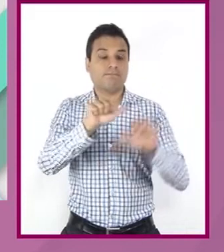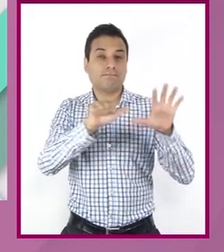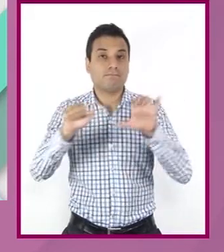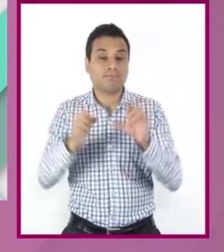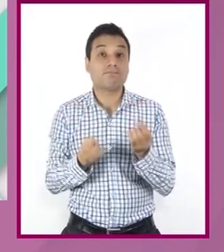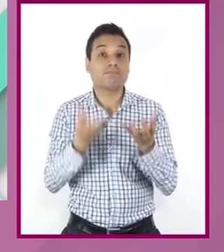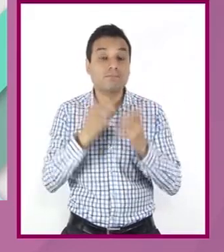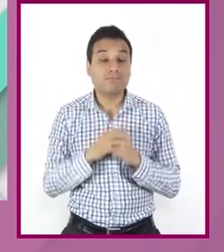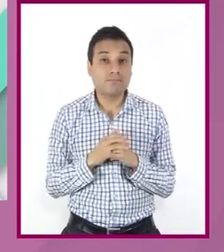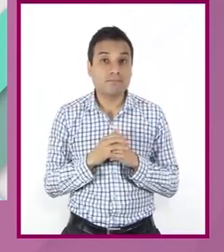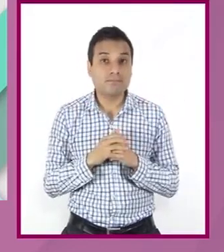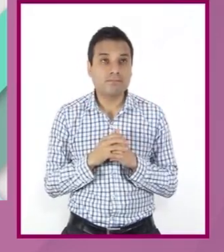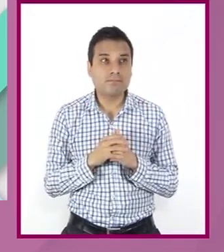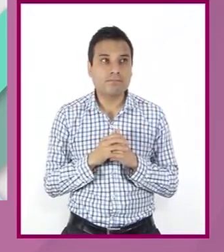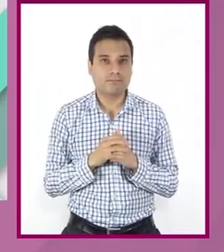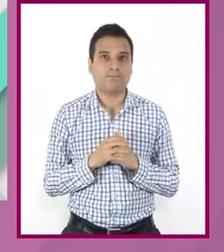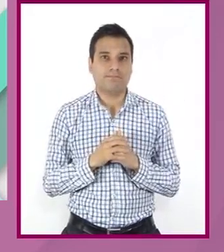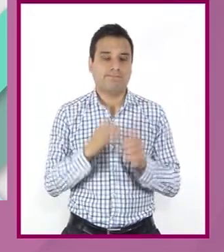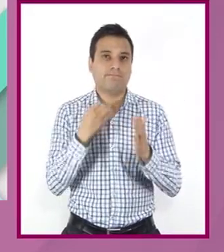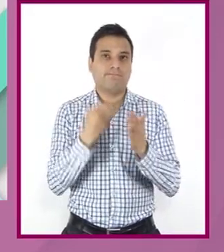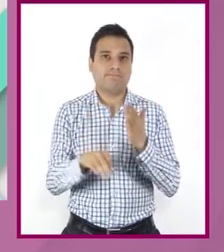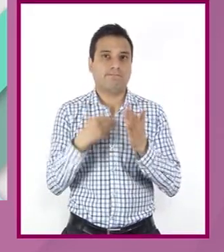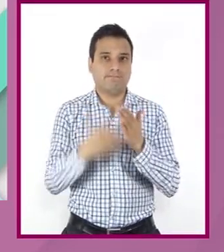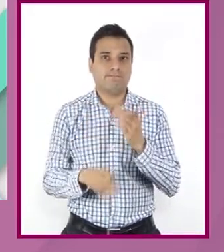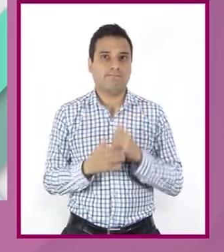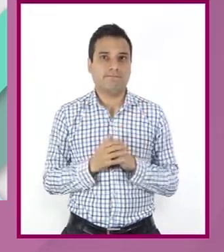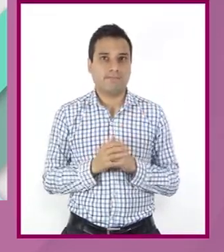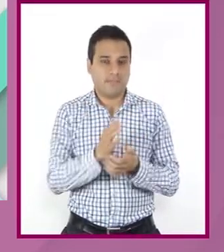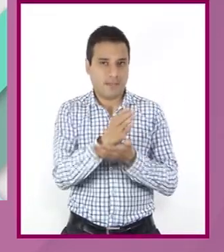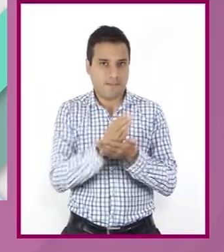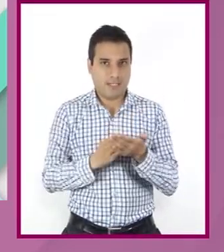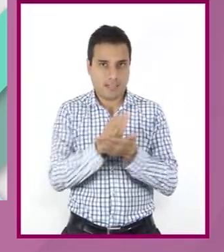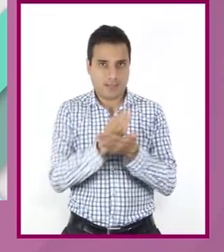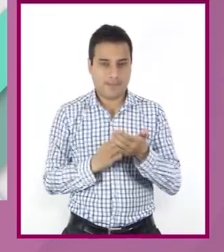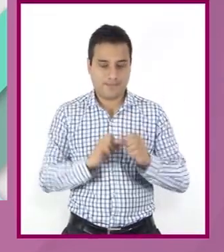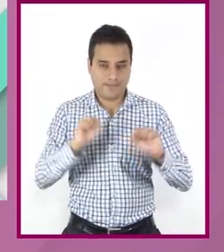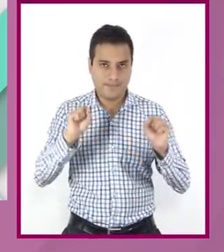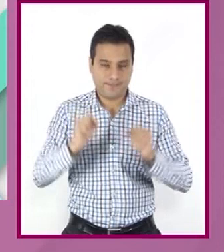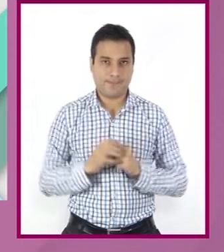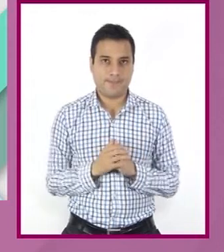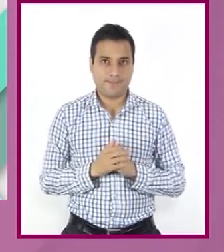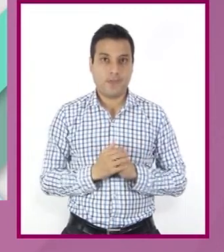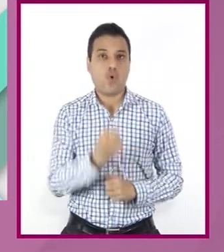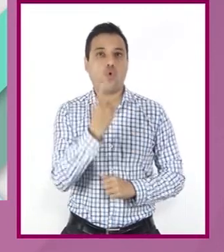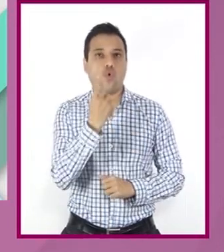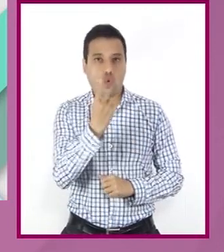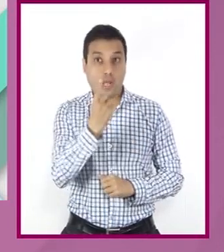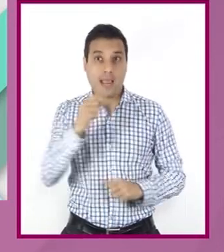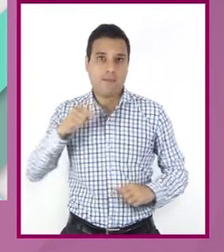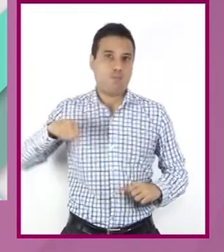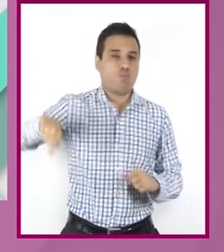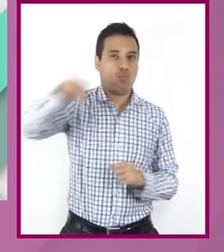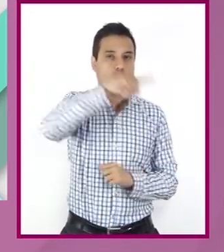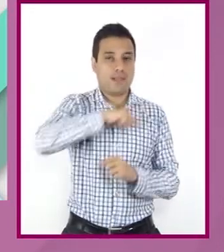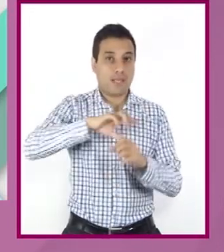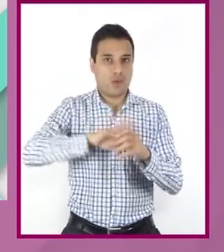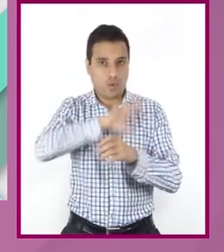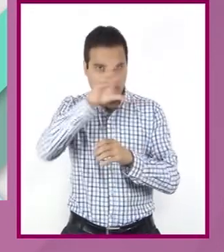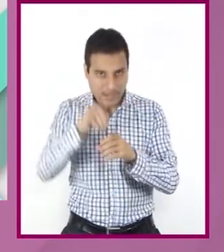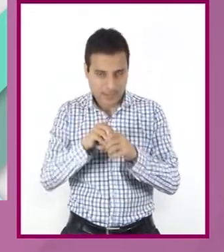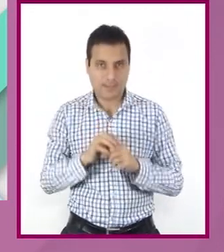metros, necesitamos dar media vuelta más. Para contestar la pregunta, una vuelta completa alrededor del